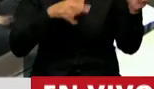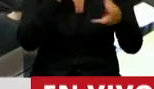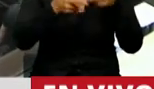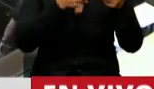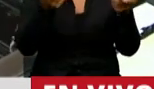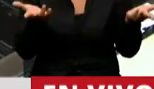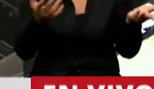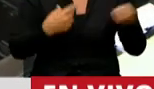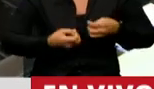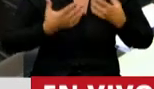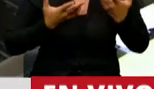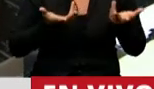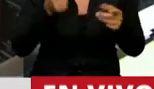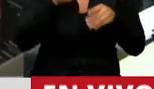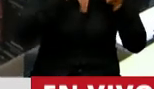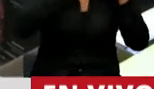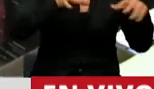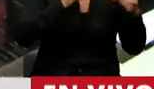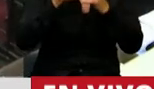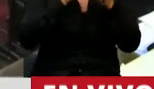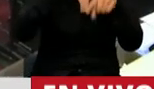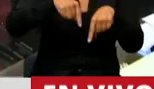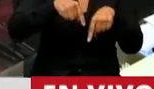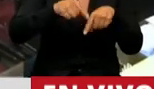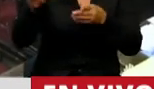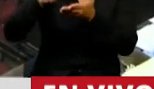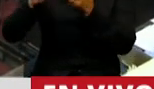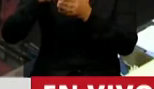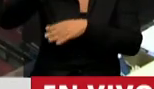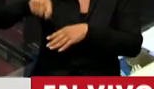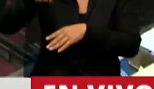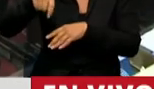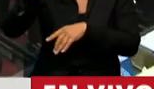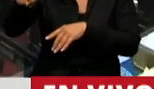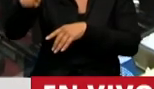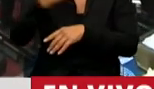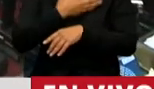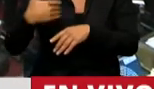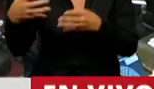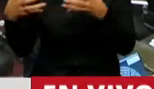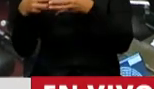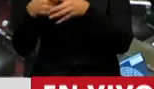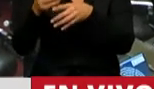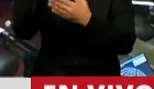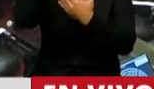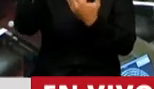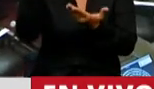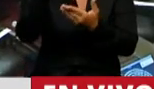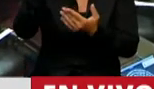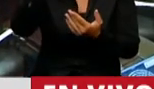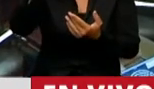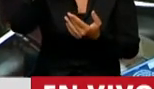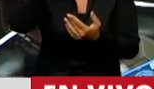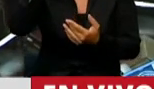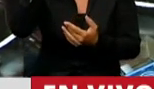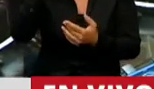recién. Hoy, cuando arrancamos la sesión, el diputado Negri, presidente de nuestro interbloque, hacía un homenaje a Baglini